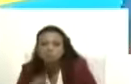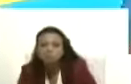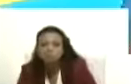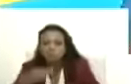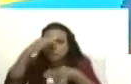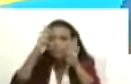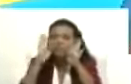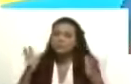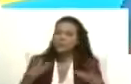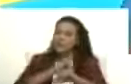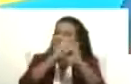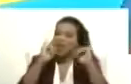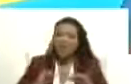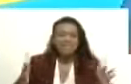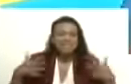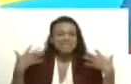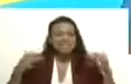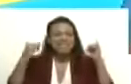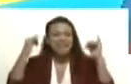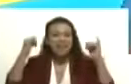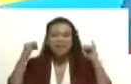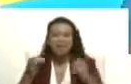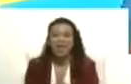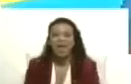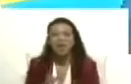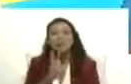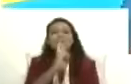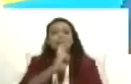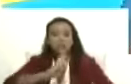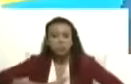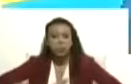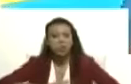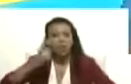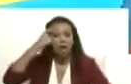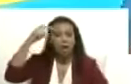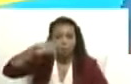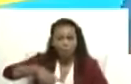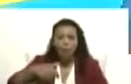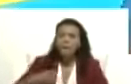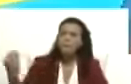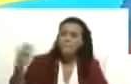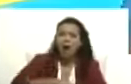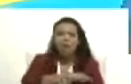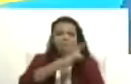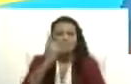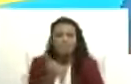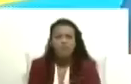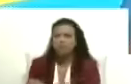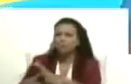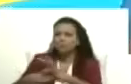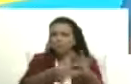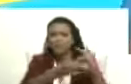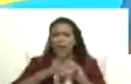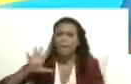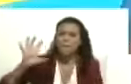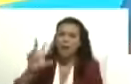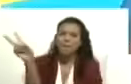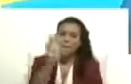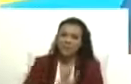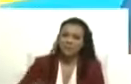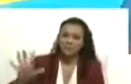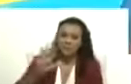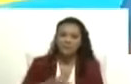estaremos felices de celebrar un resultado que hoy hace más fuerte a toda la patria